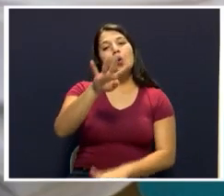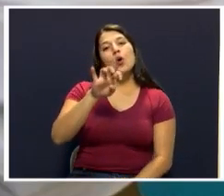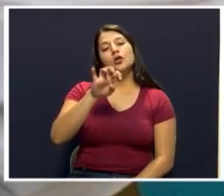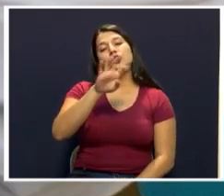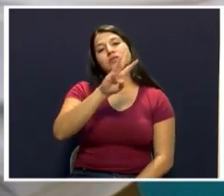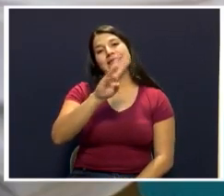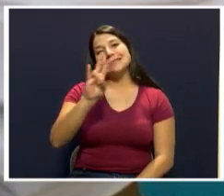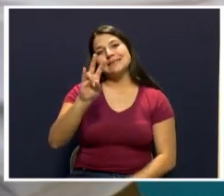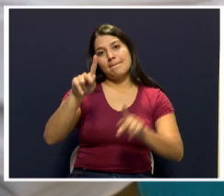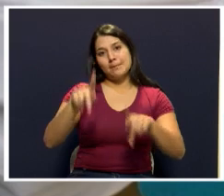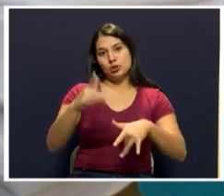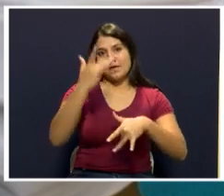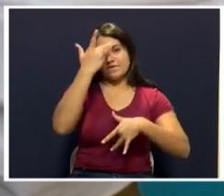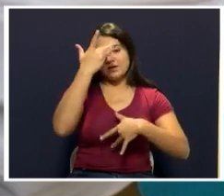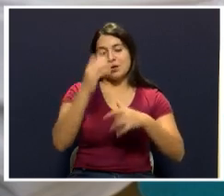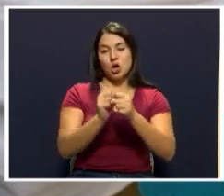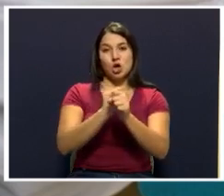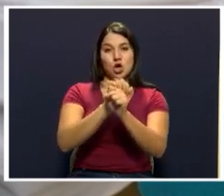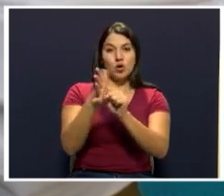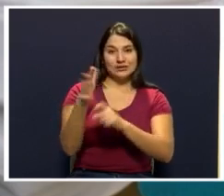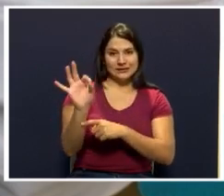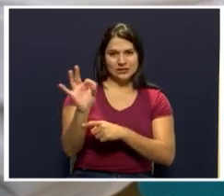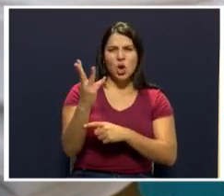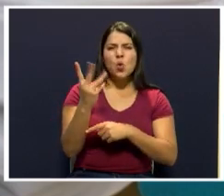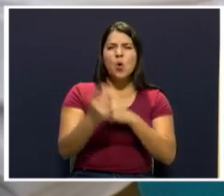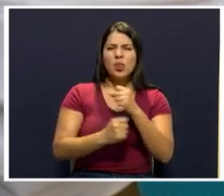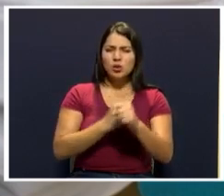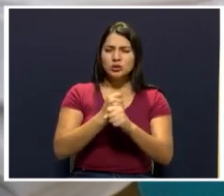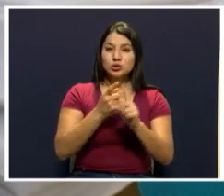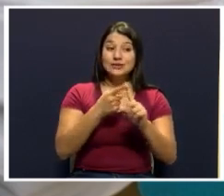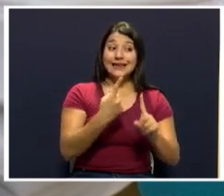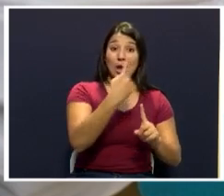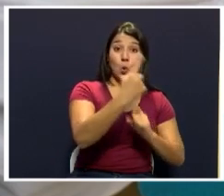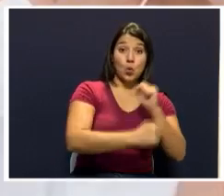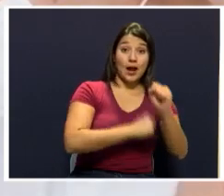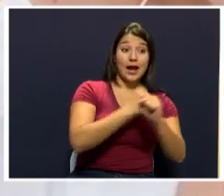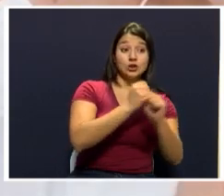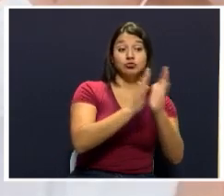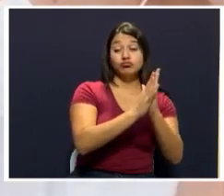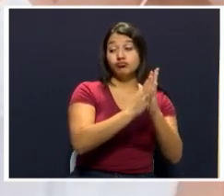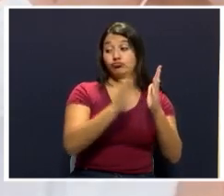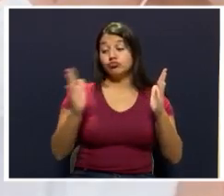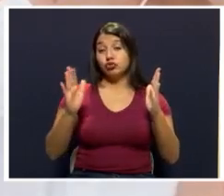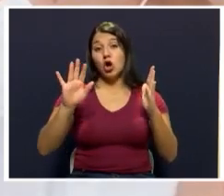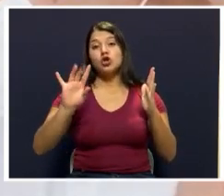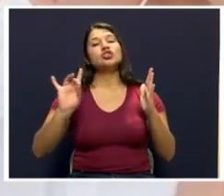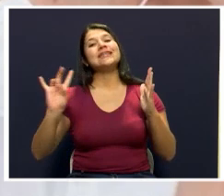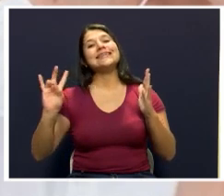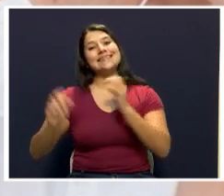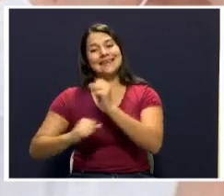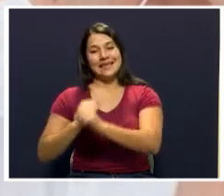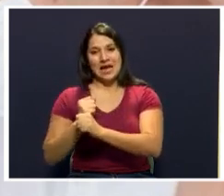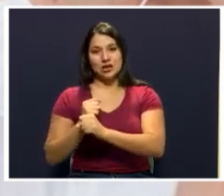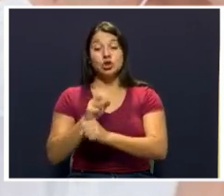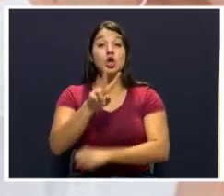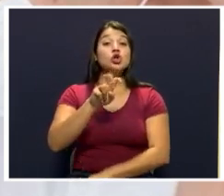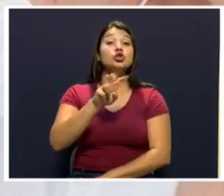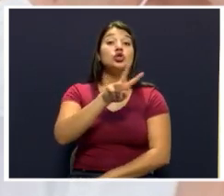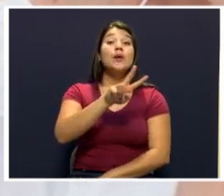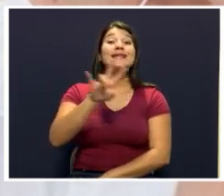personas infectadas con el virus, con un rango de edad de 1 a 87 años. Se trata de 227 mujeres